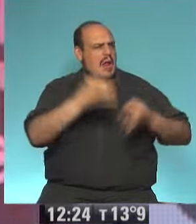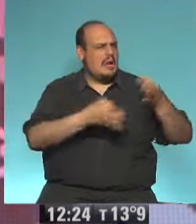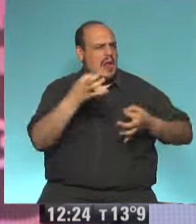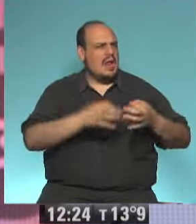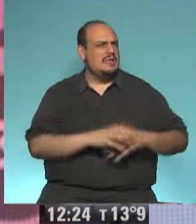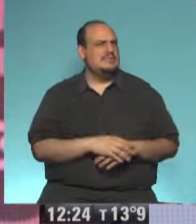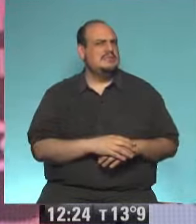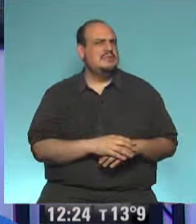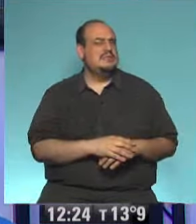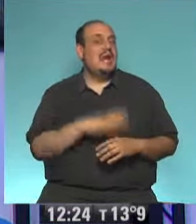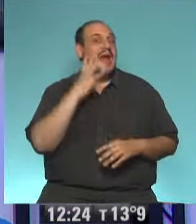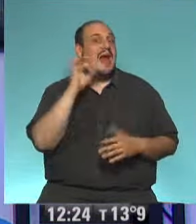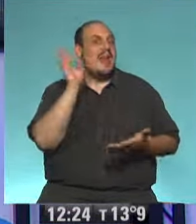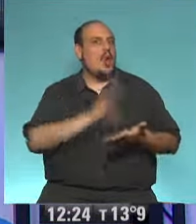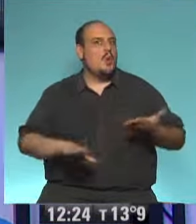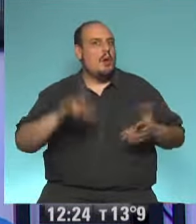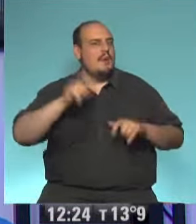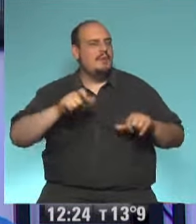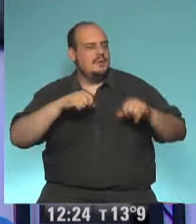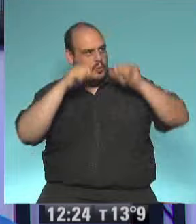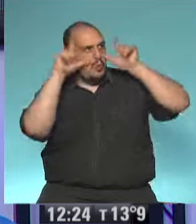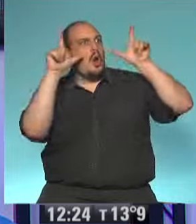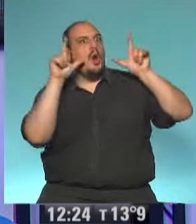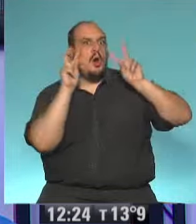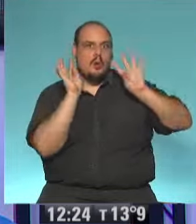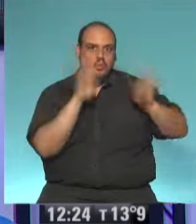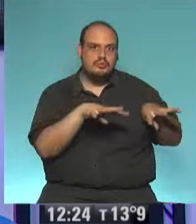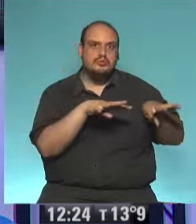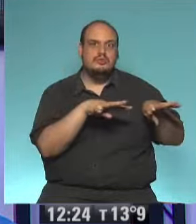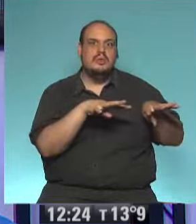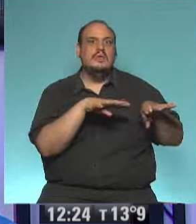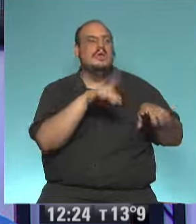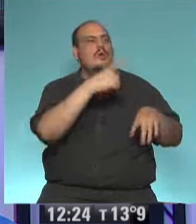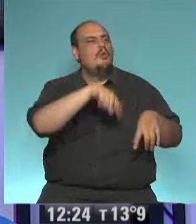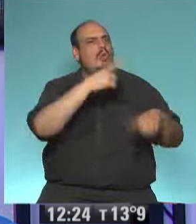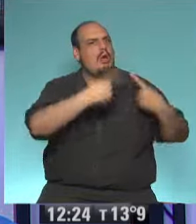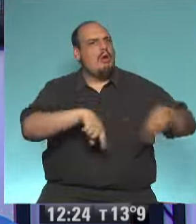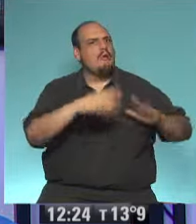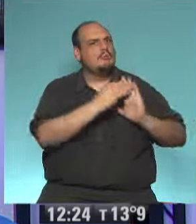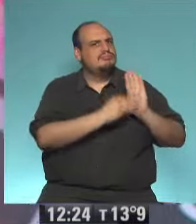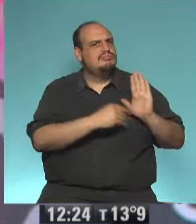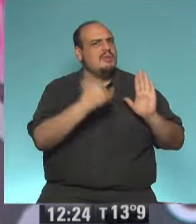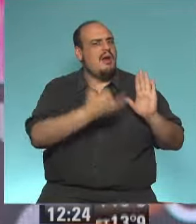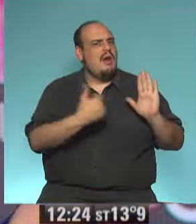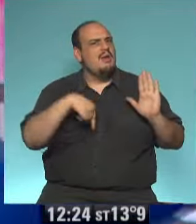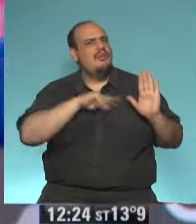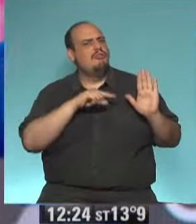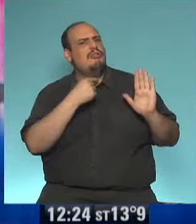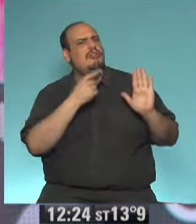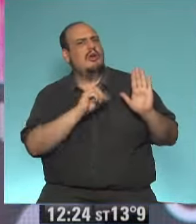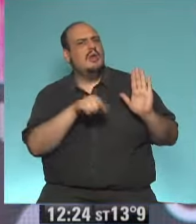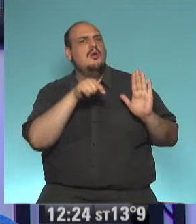y tenemos que hacer algo nuevo para que llame la atención. Sí, ustedes tienen algunas cosas que quieren poner, que nosotros no estamos de acuerdo. Ustedes quieren poner que el